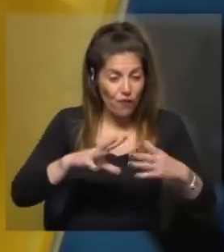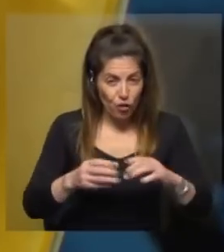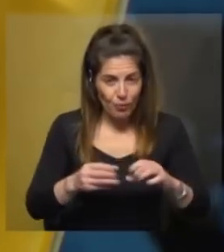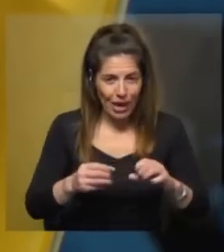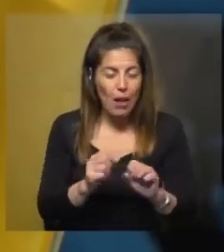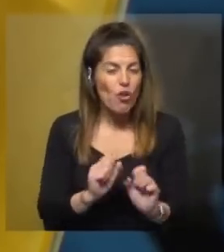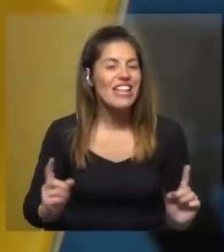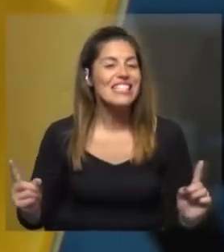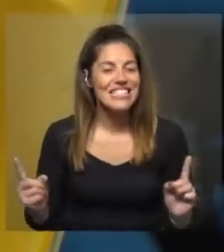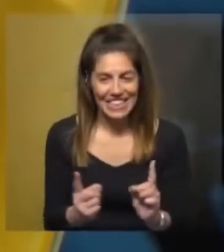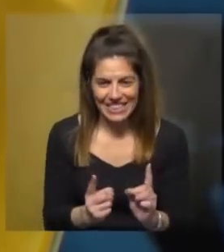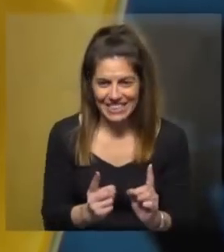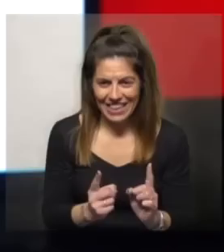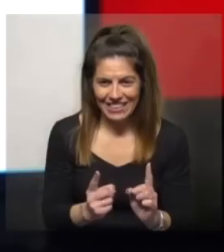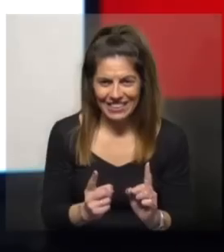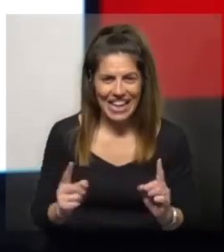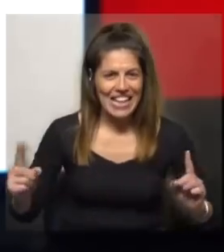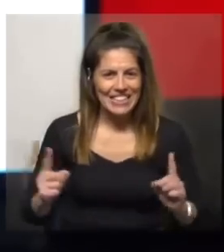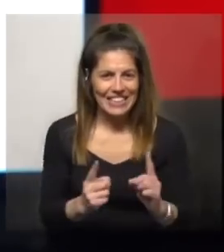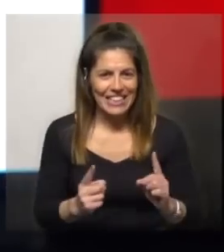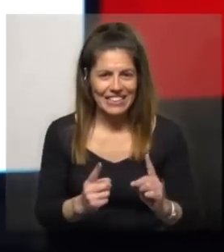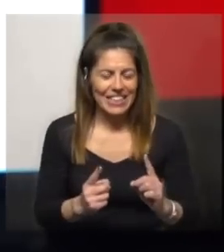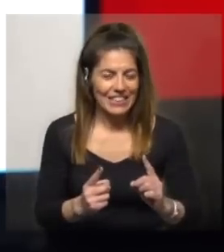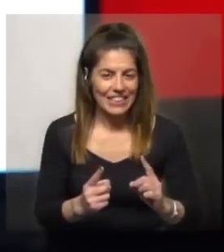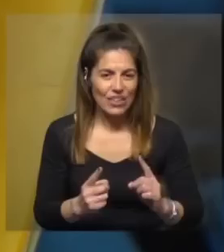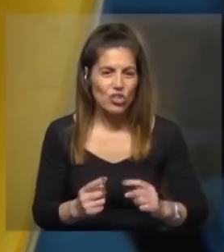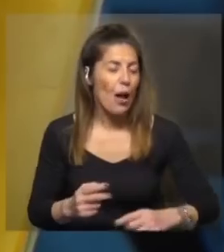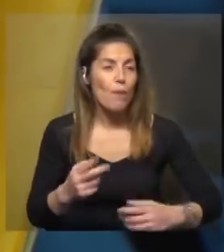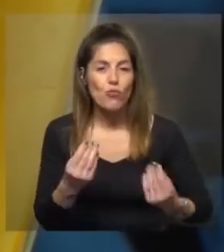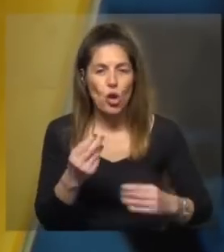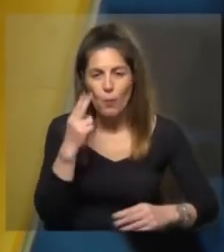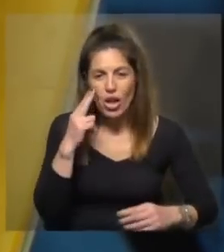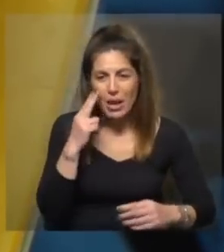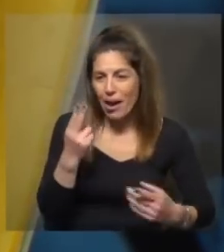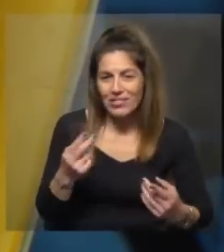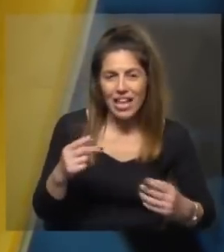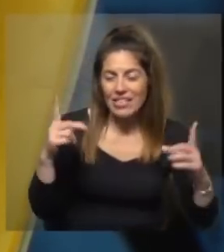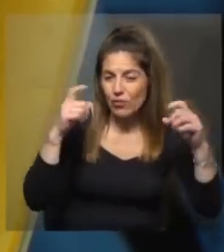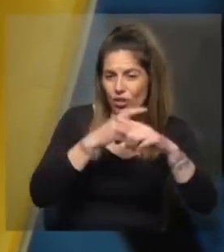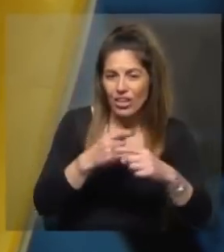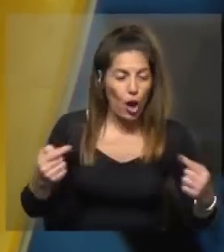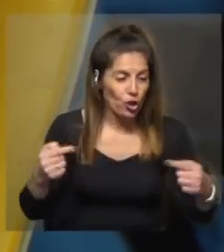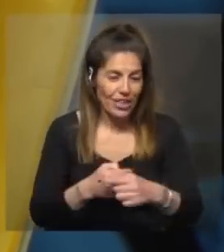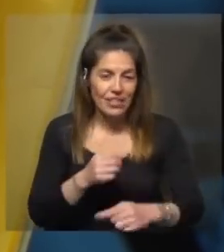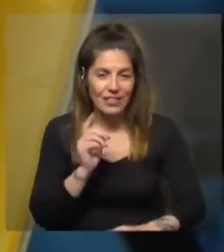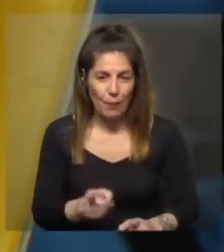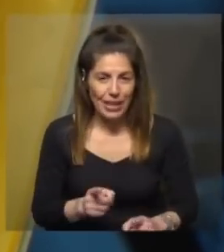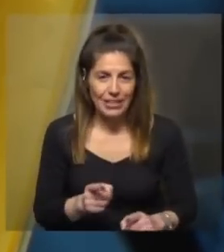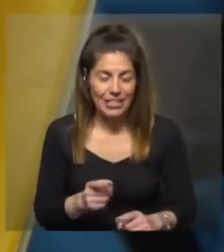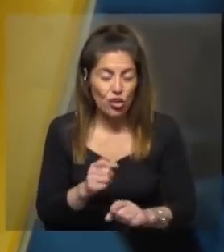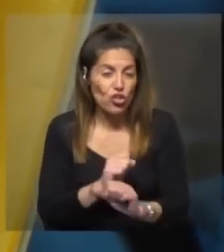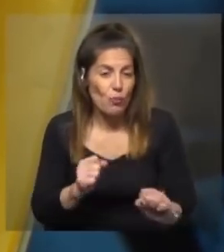la síntesis la síntesis de unas tensiones inevitables Exactamente no pero las tensiones existen las contradicciones están son